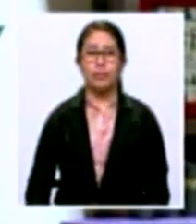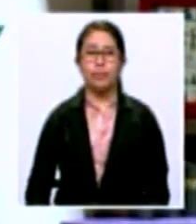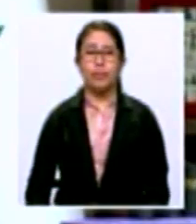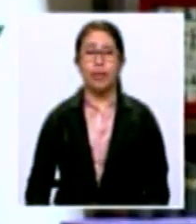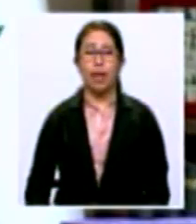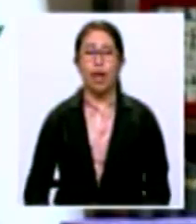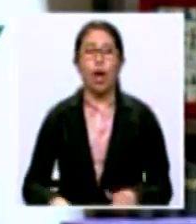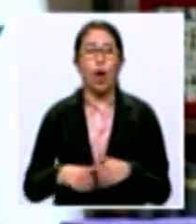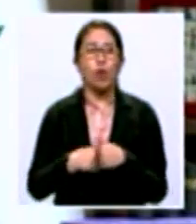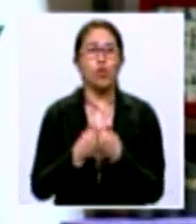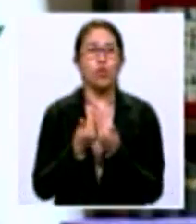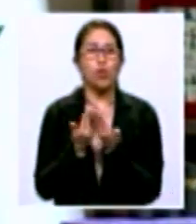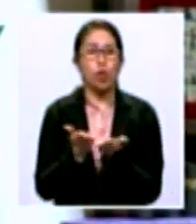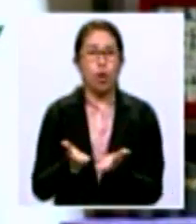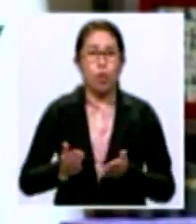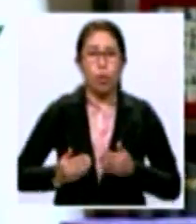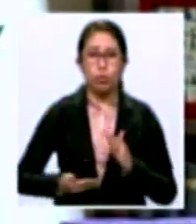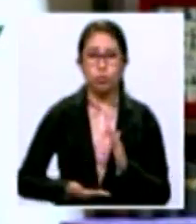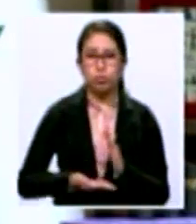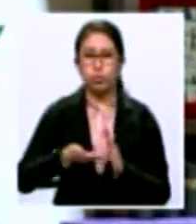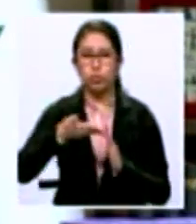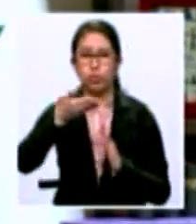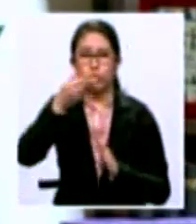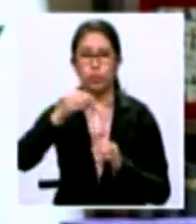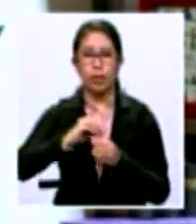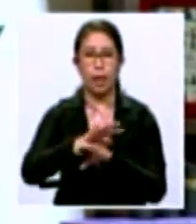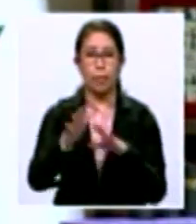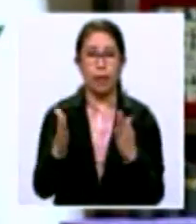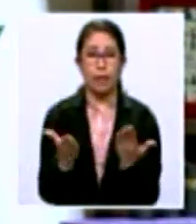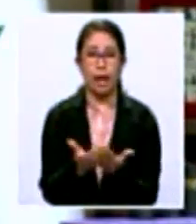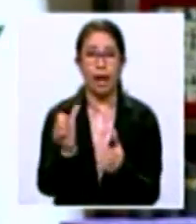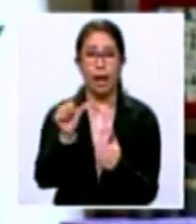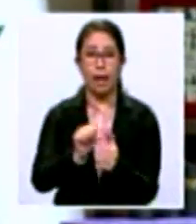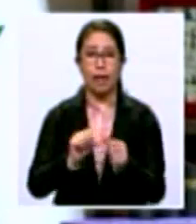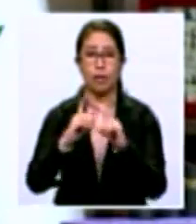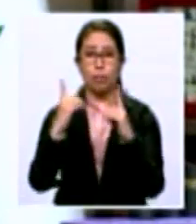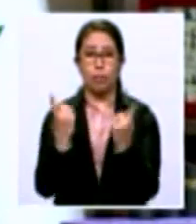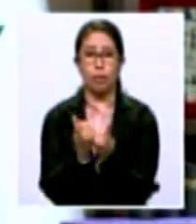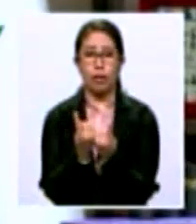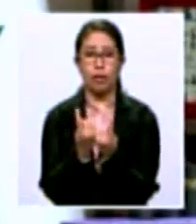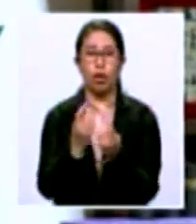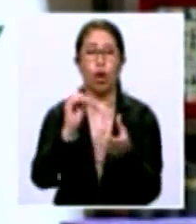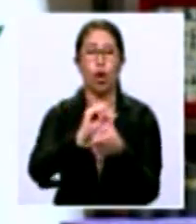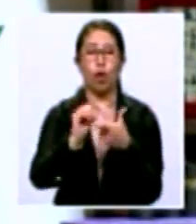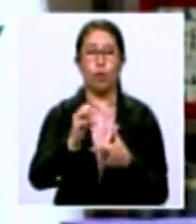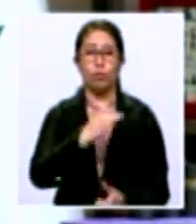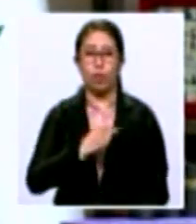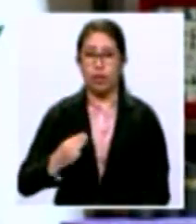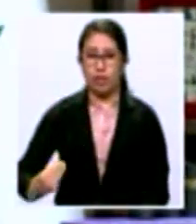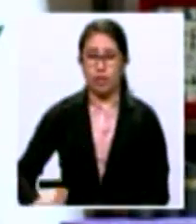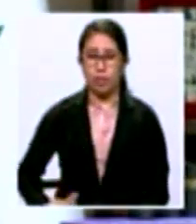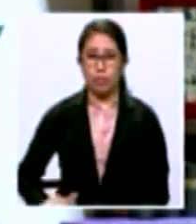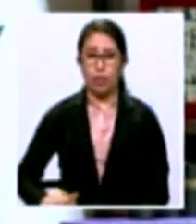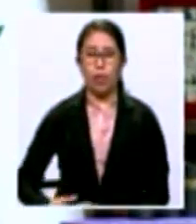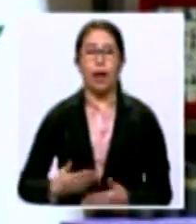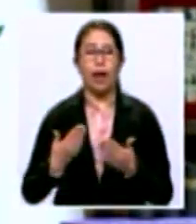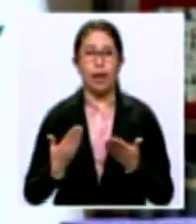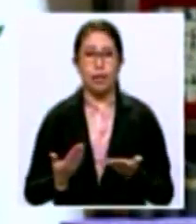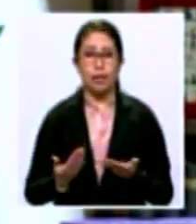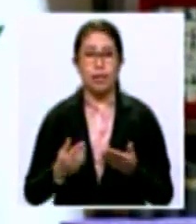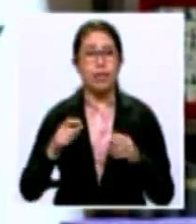independientemente a cómo va la pandemia en cada departamento o en cada municipio, las siguientes restricciones